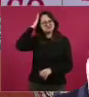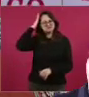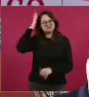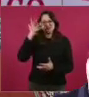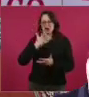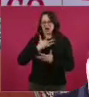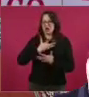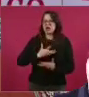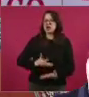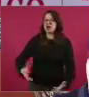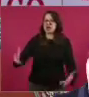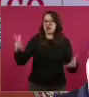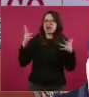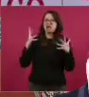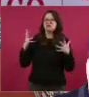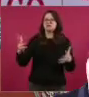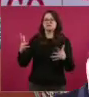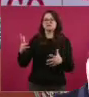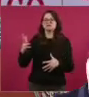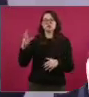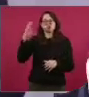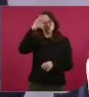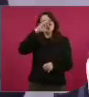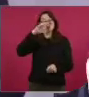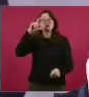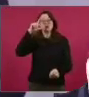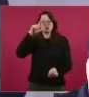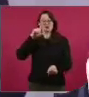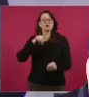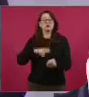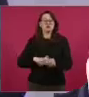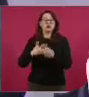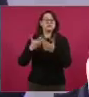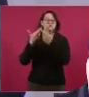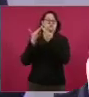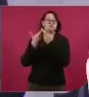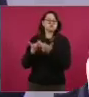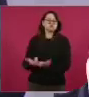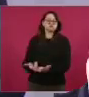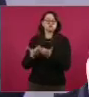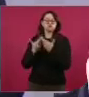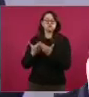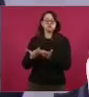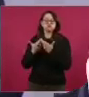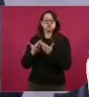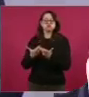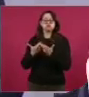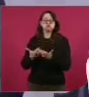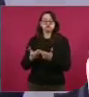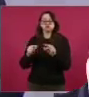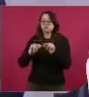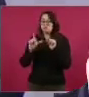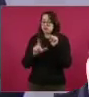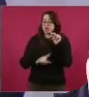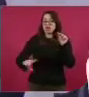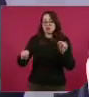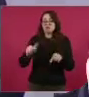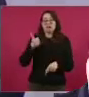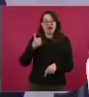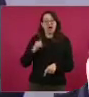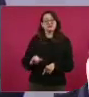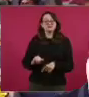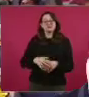Somos la principal potencia cultural del mundo. Eso es México.